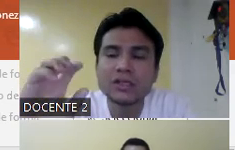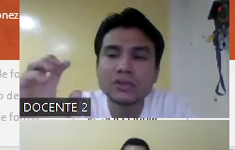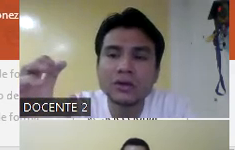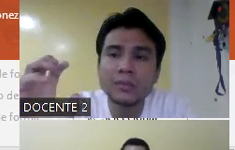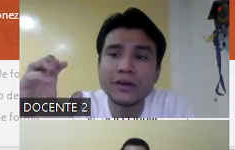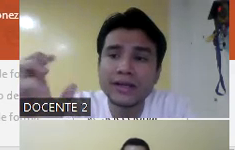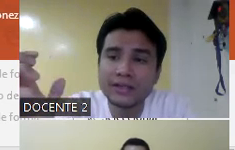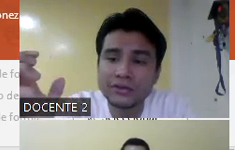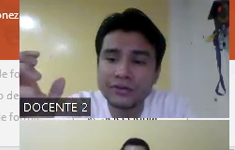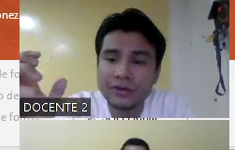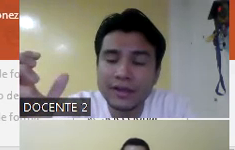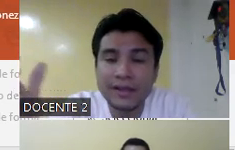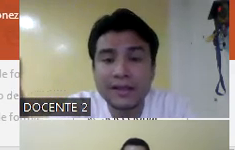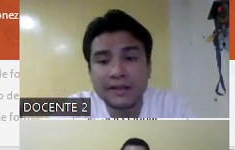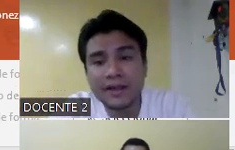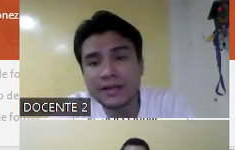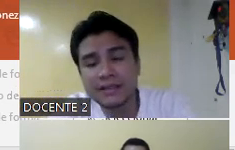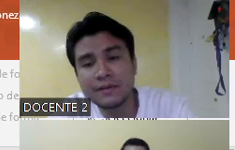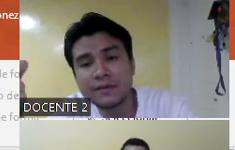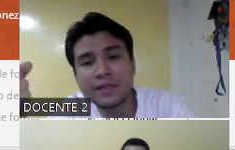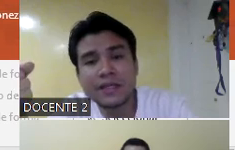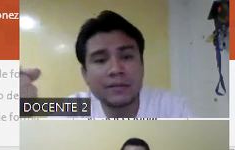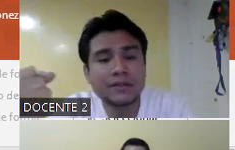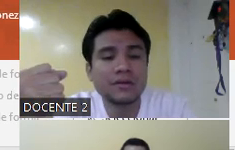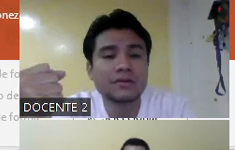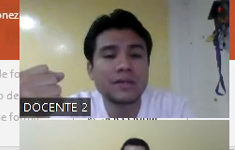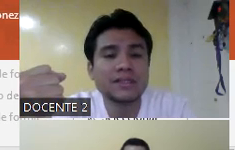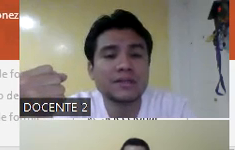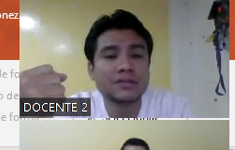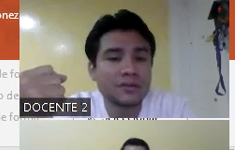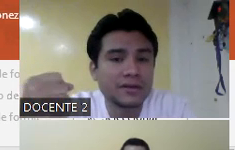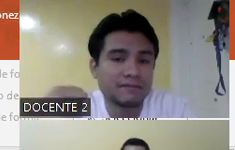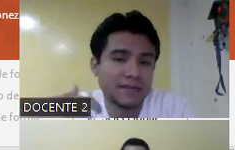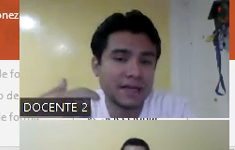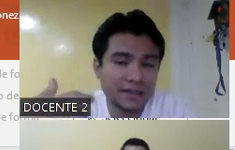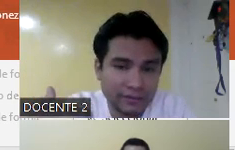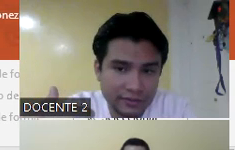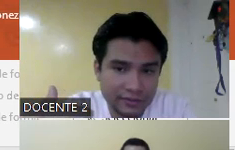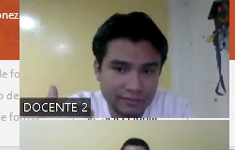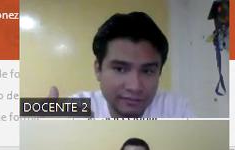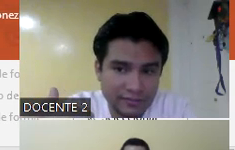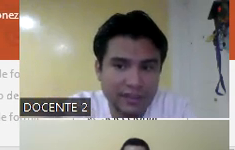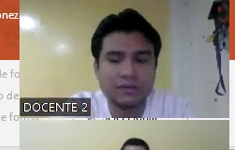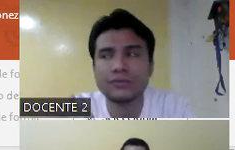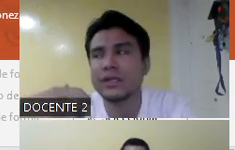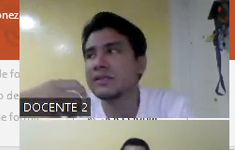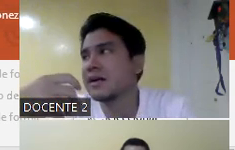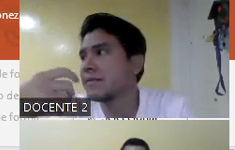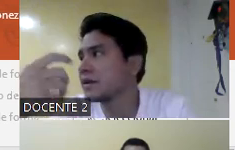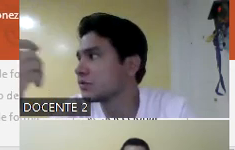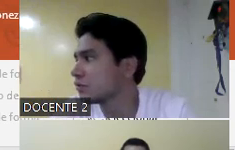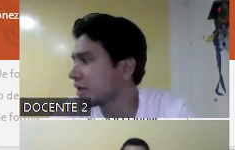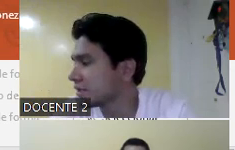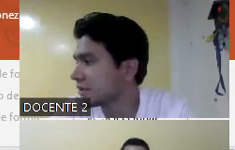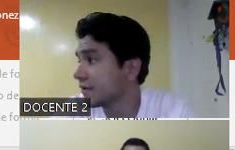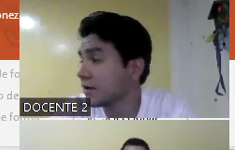incorrectas solo por el hecho de recibir un medicamento de los cuales ellos son adictos. Ustedes van a